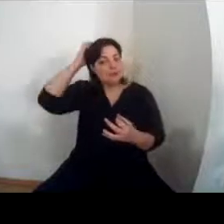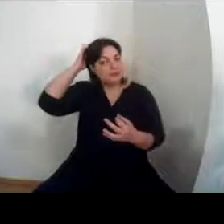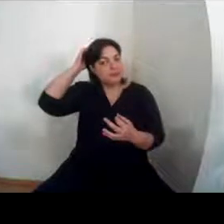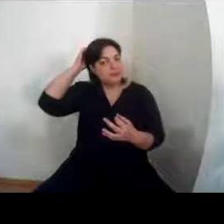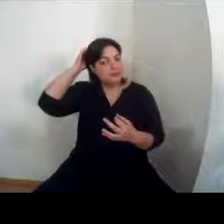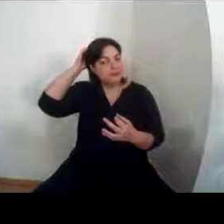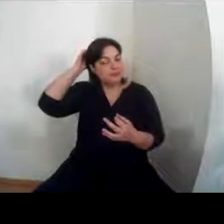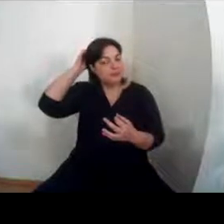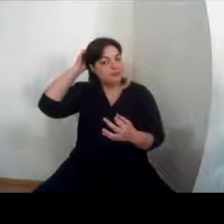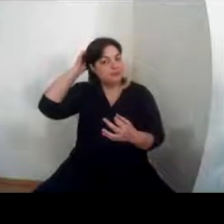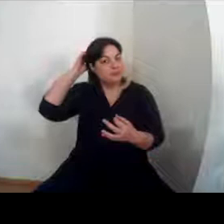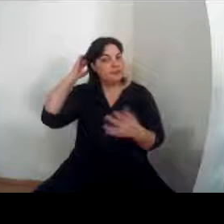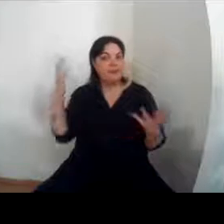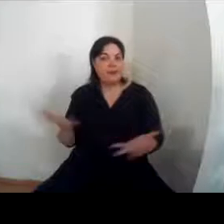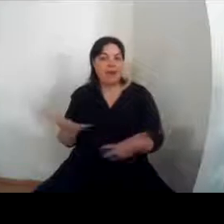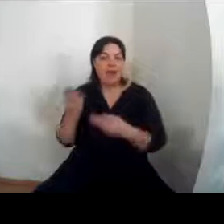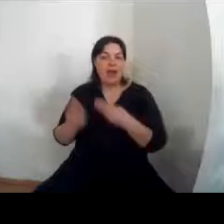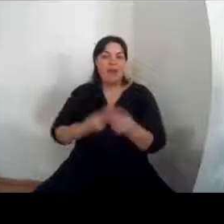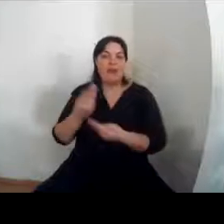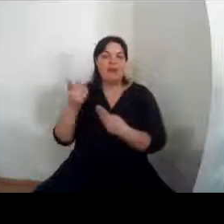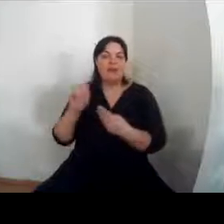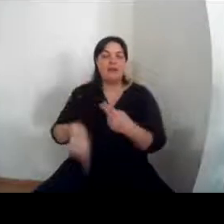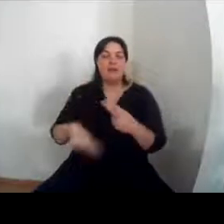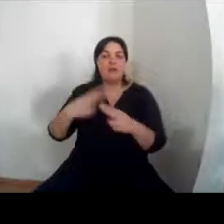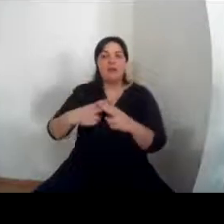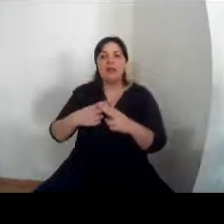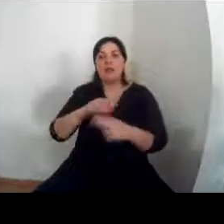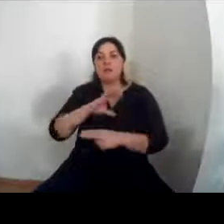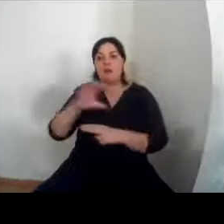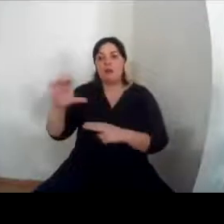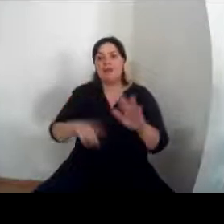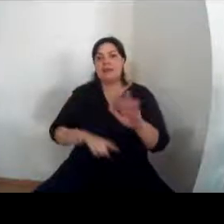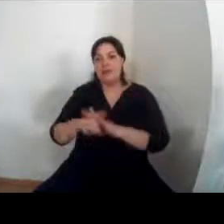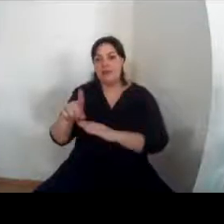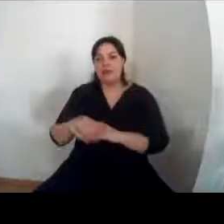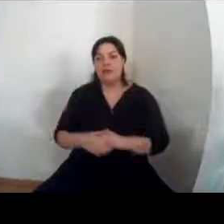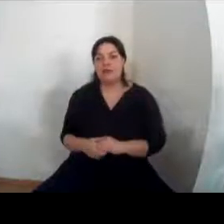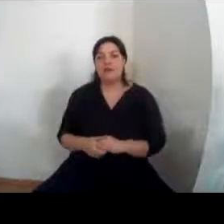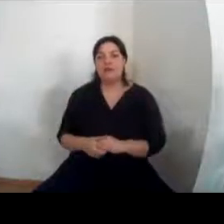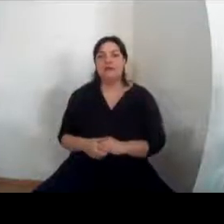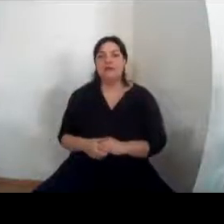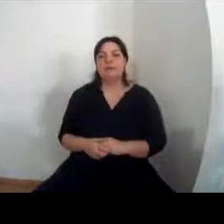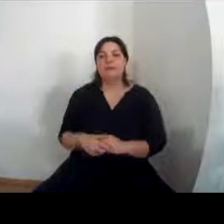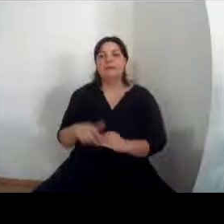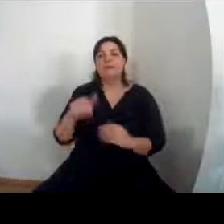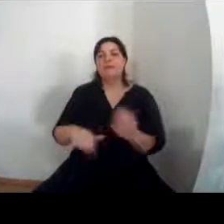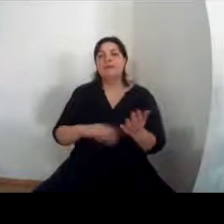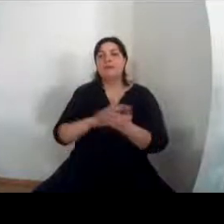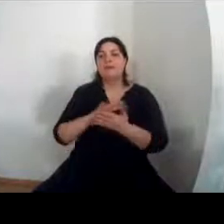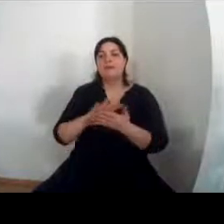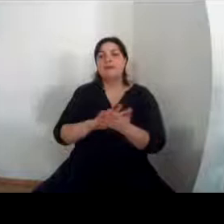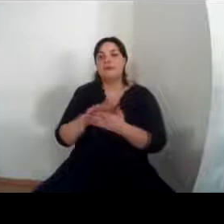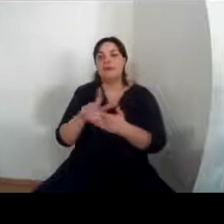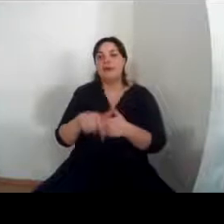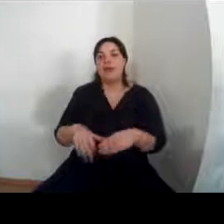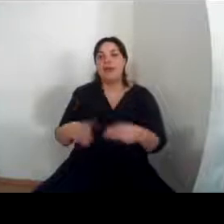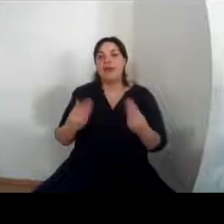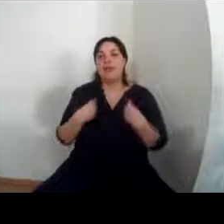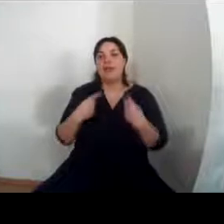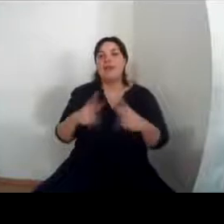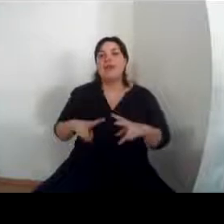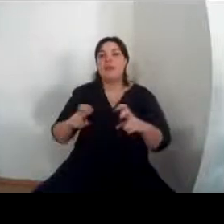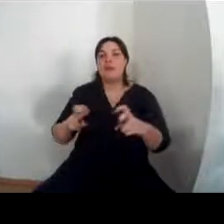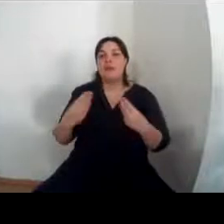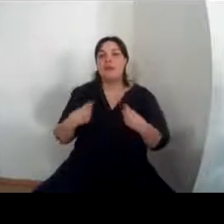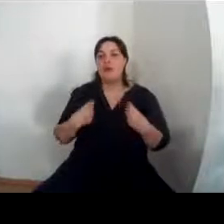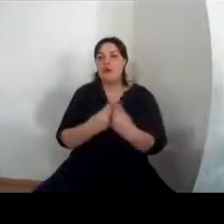de ejecutar y de desarrollar esas políticas europeas. Se ha hablado aquí del principio de subsidiariedad. En mi